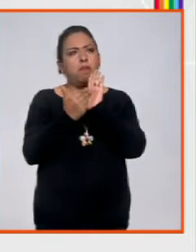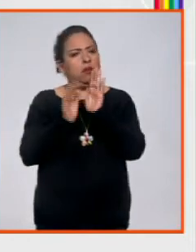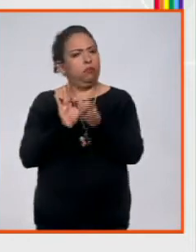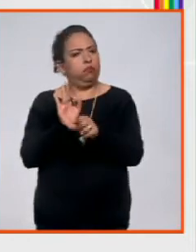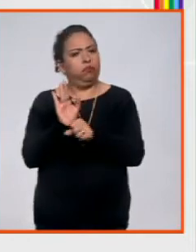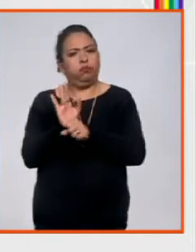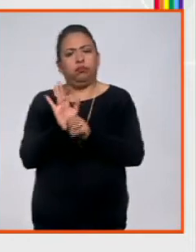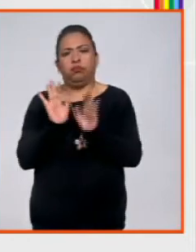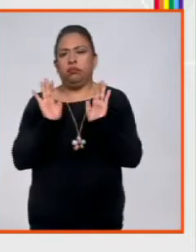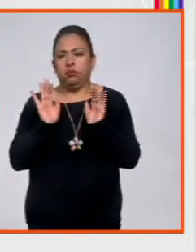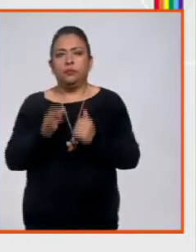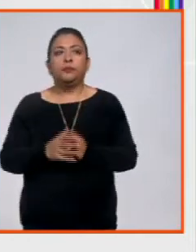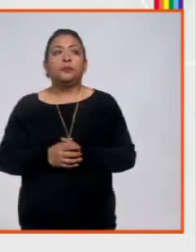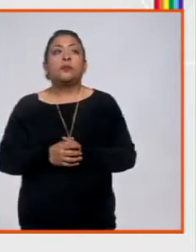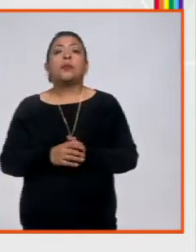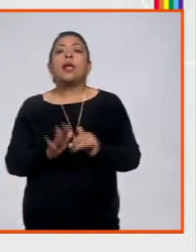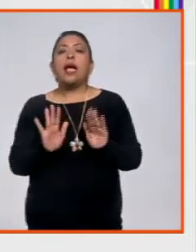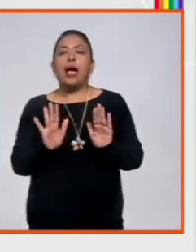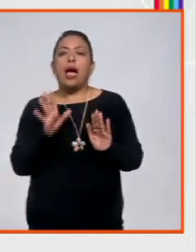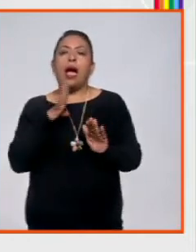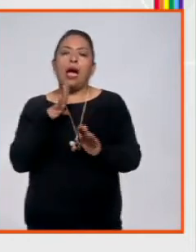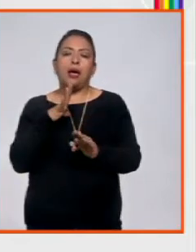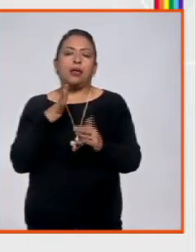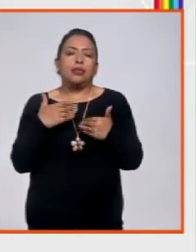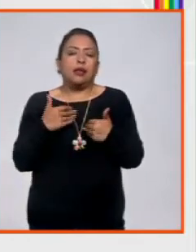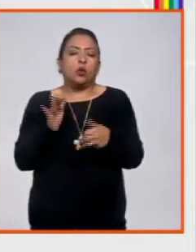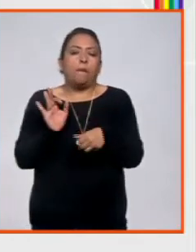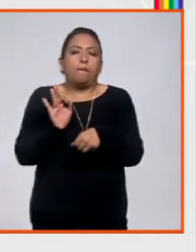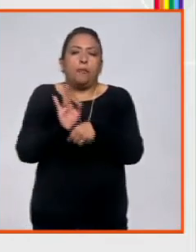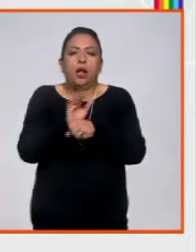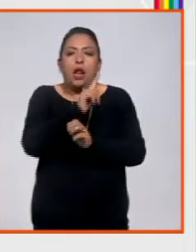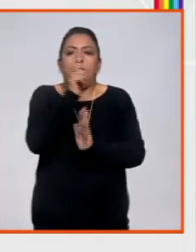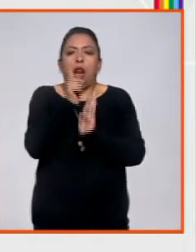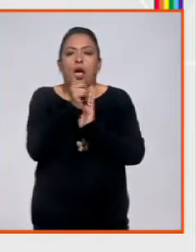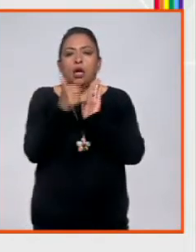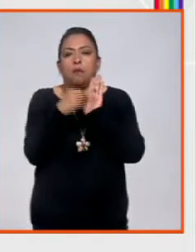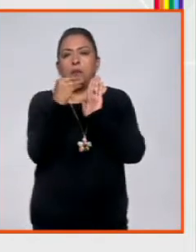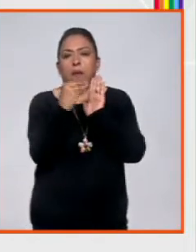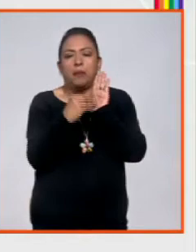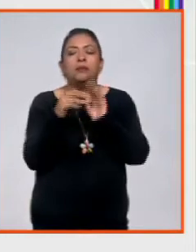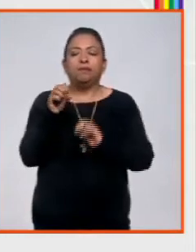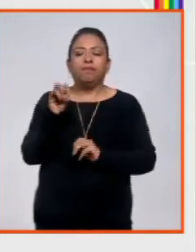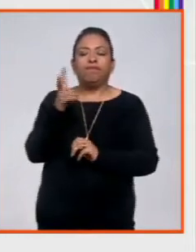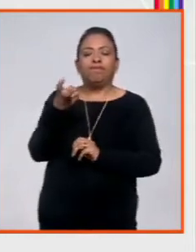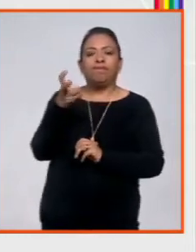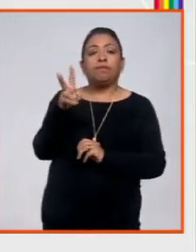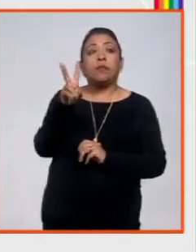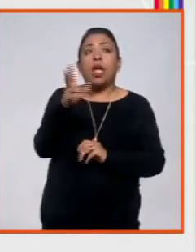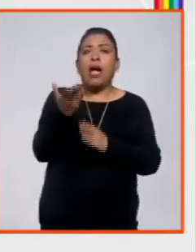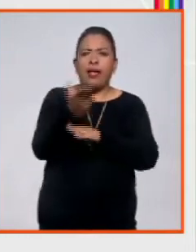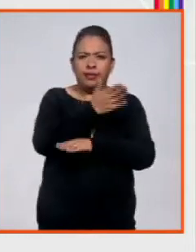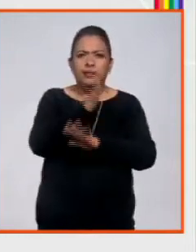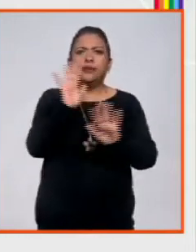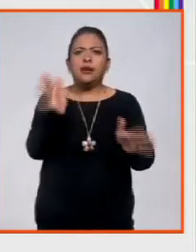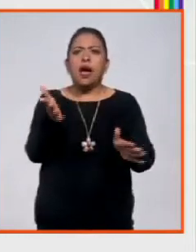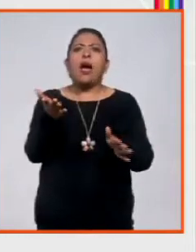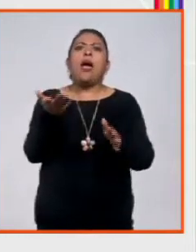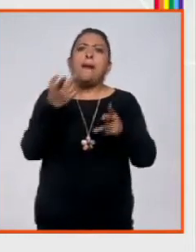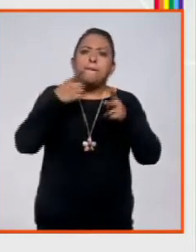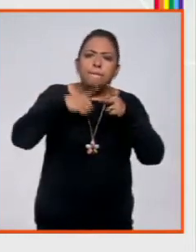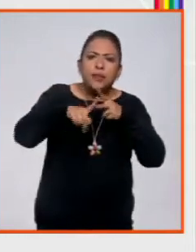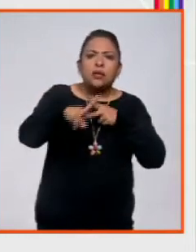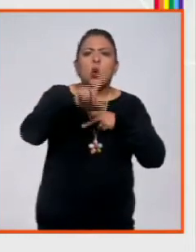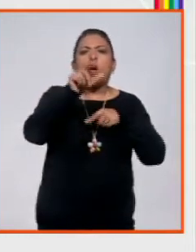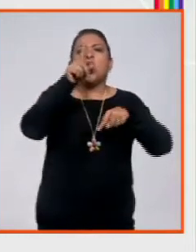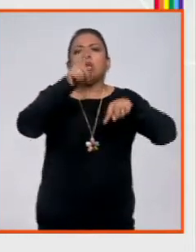un paraguas como este entonces es un respaldo estos temas de orden legal así es y es algo que ya tenía nació así se